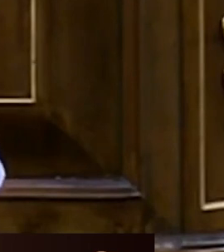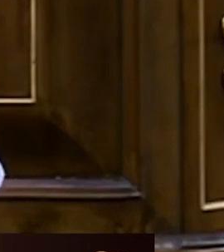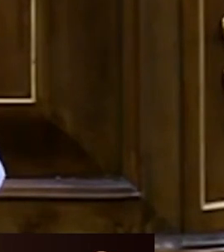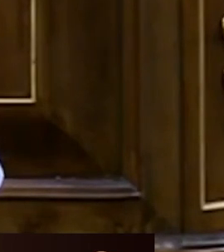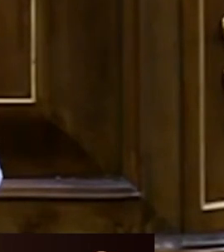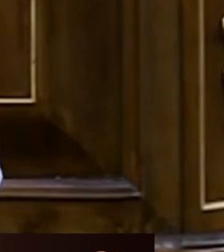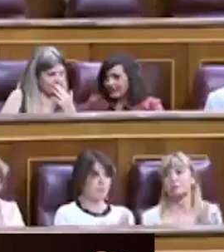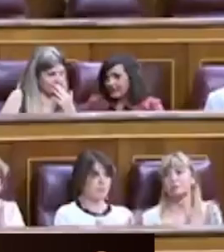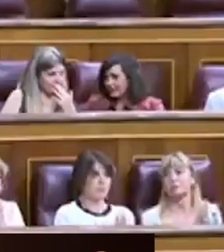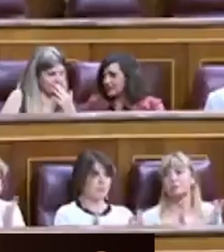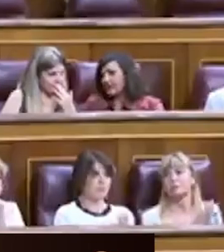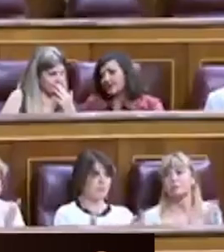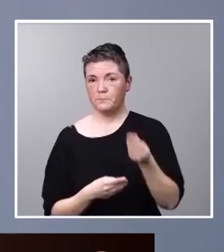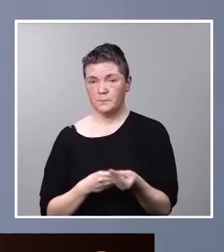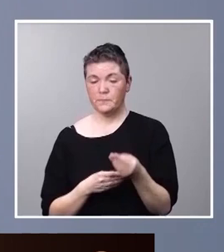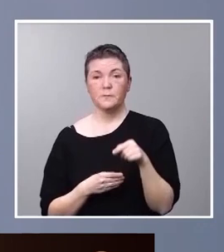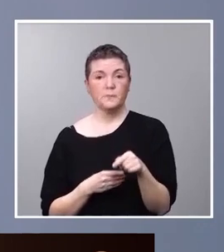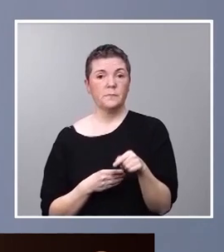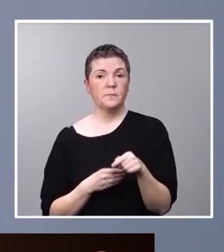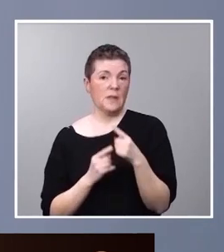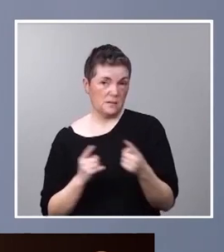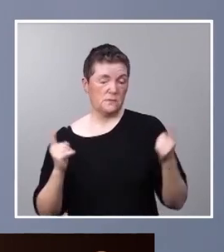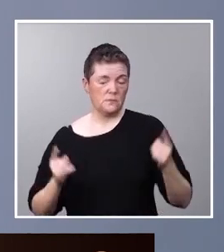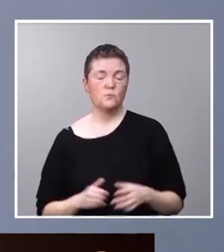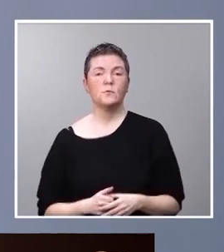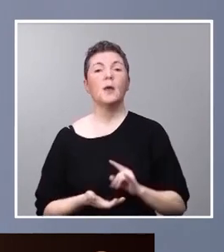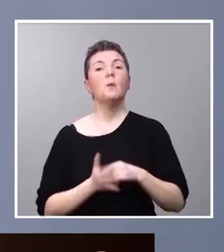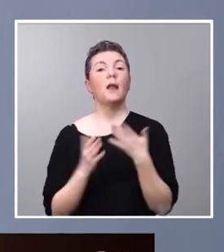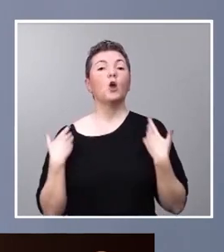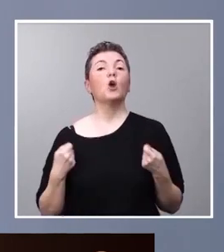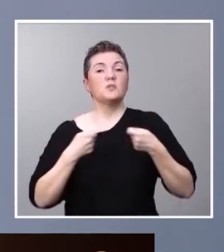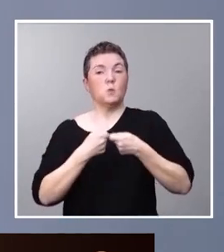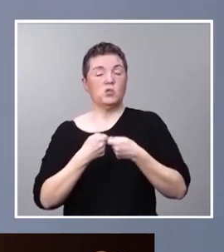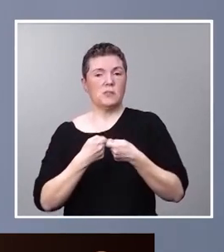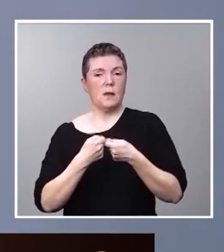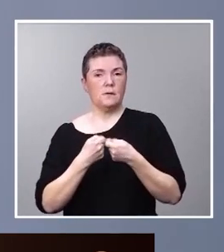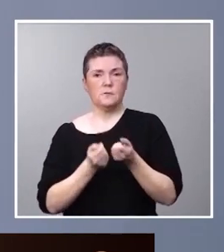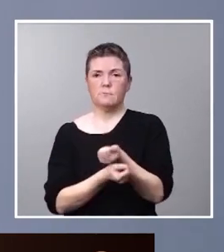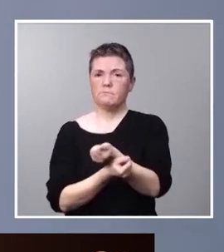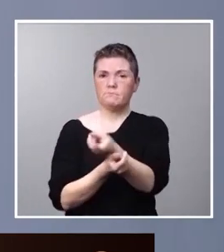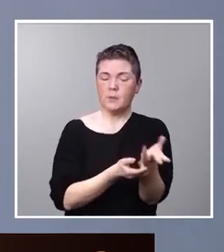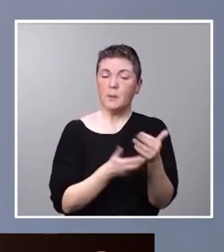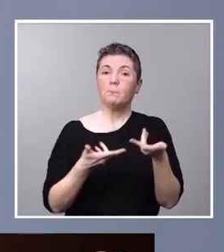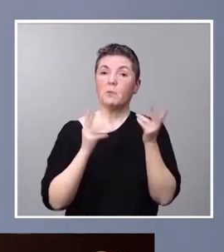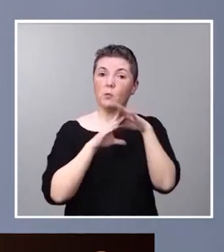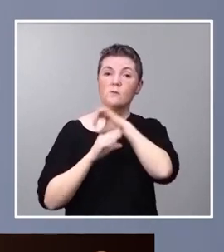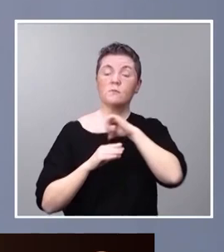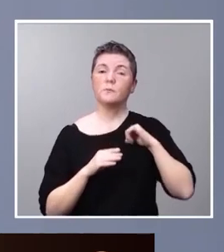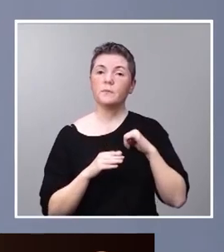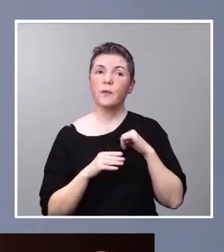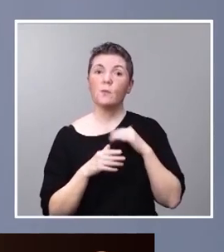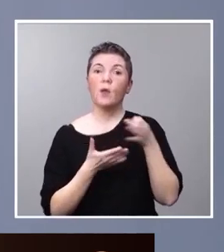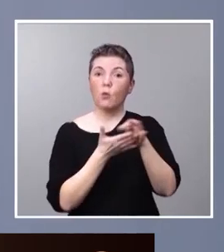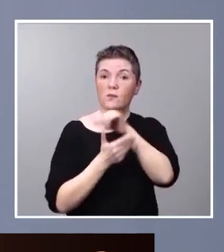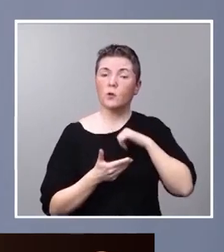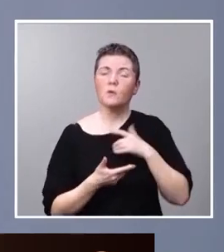Y el problema no es solo esta gentuza que está en el gobierno, el problema no es solo que estén excarcelando a pederastas y violadores, que yo estoy convencida que van a volver